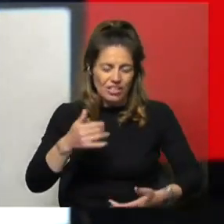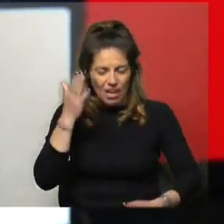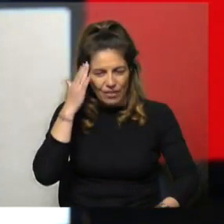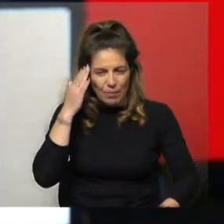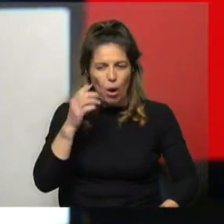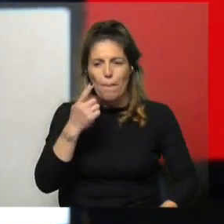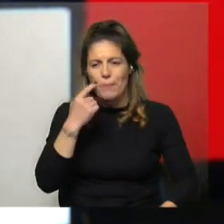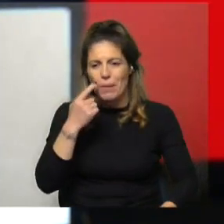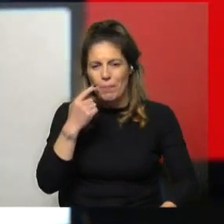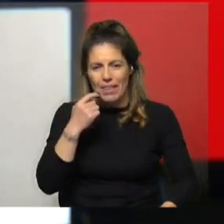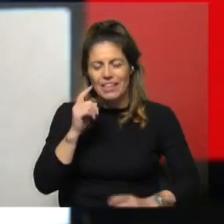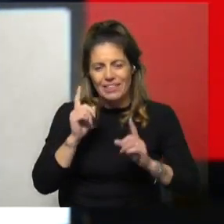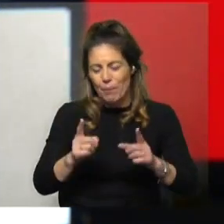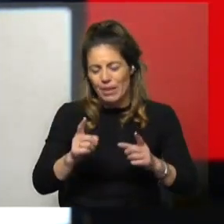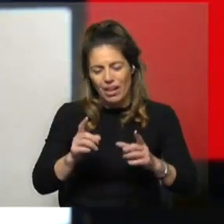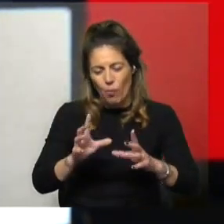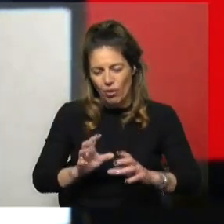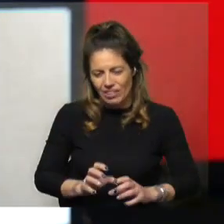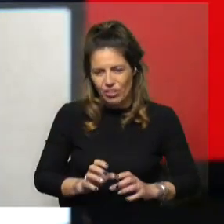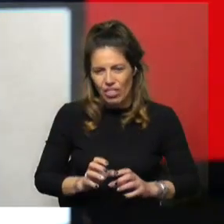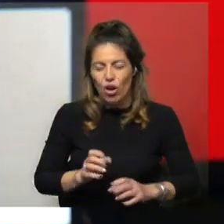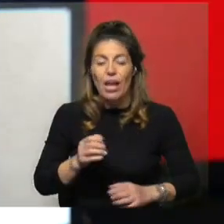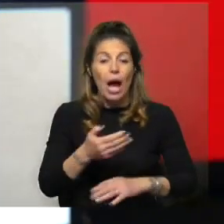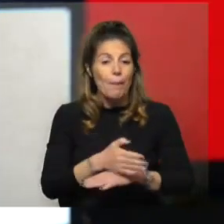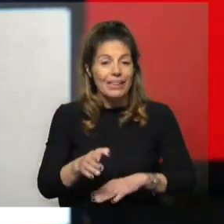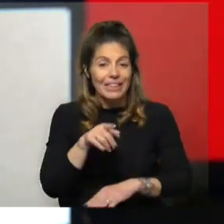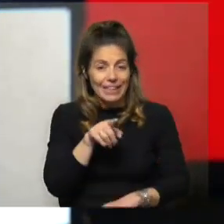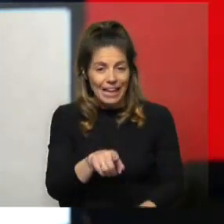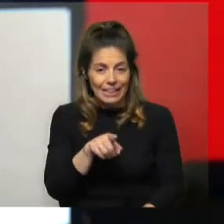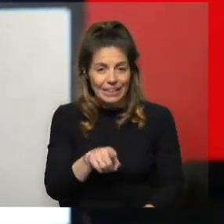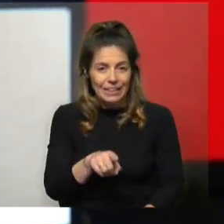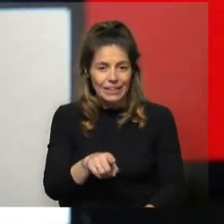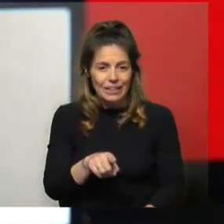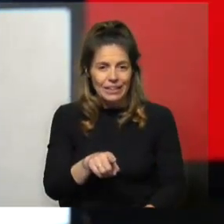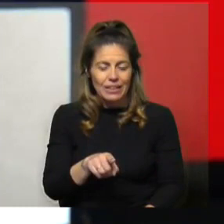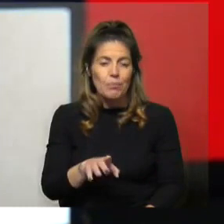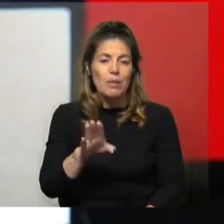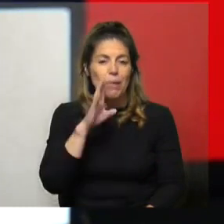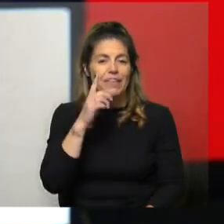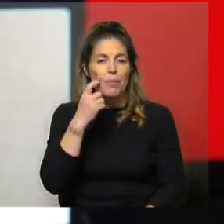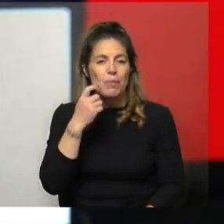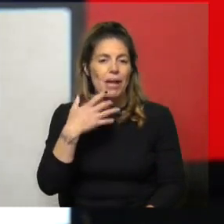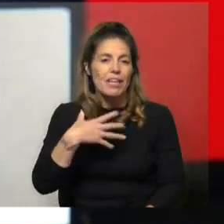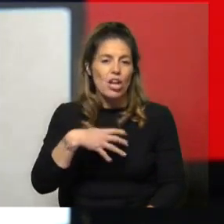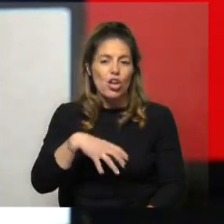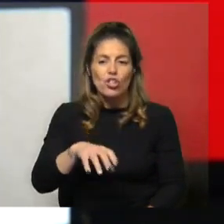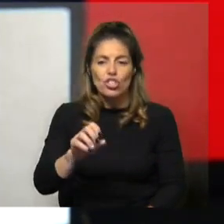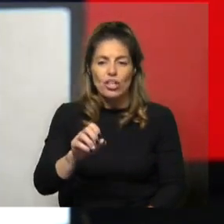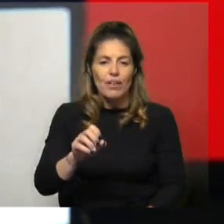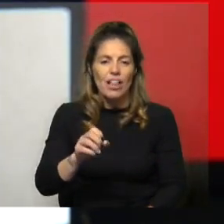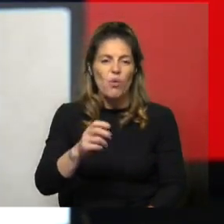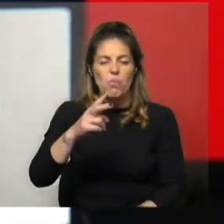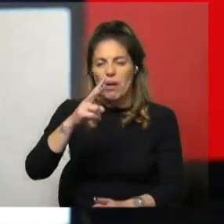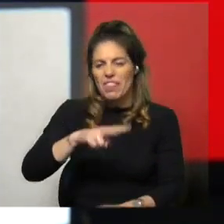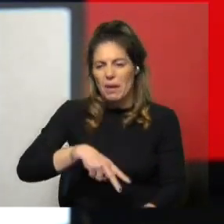muy deteriorado Y a partir de ahí eh Mis padres marchan este están un par de